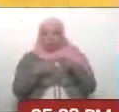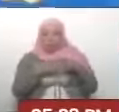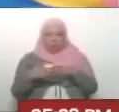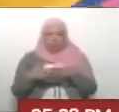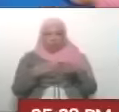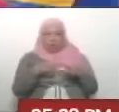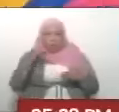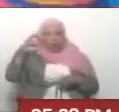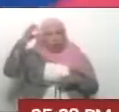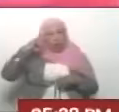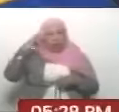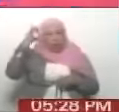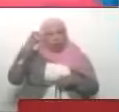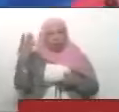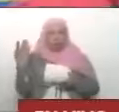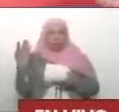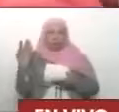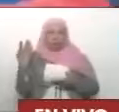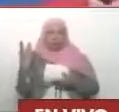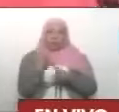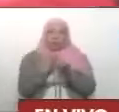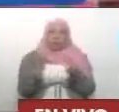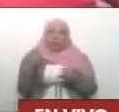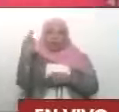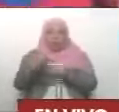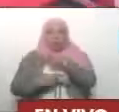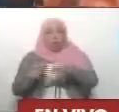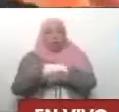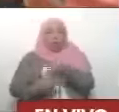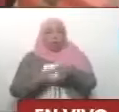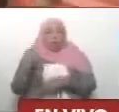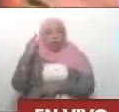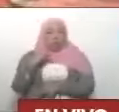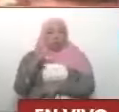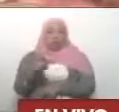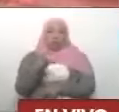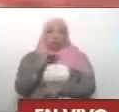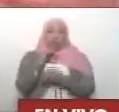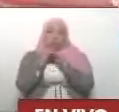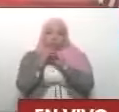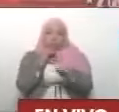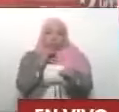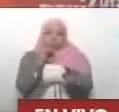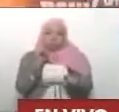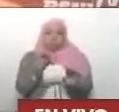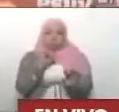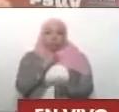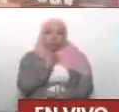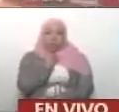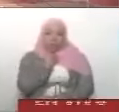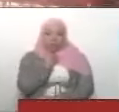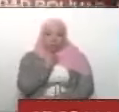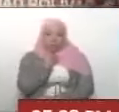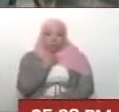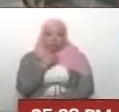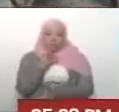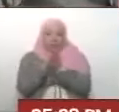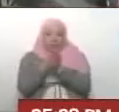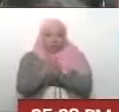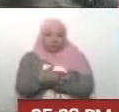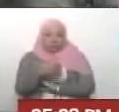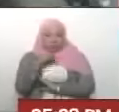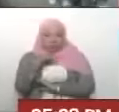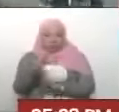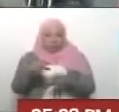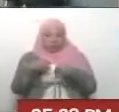en Europa. Pero como es la revolución bolivariana, nos censuran, nos censuran. Pero ahí estaba la